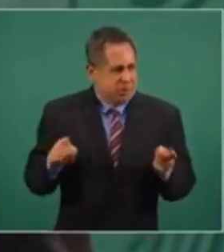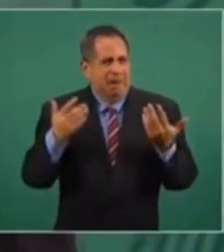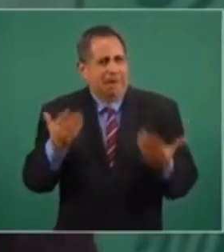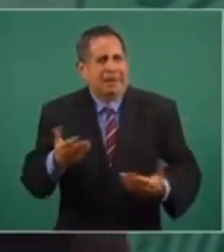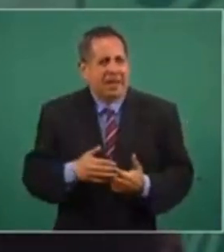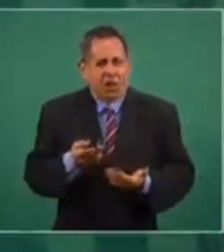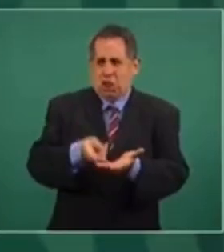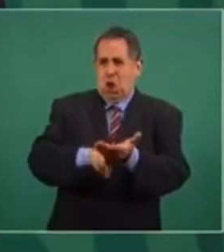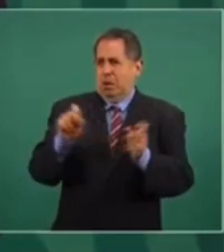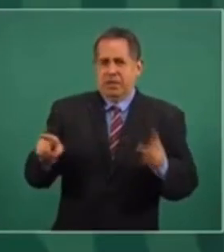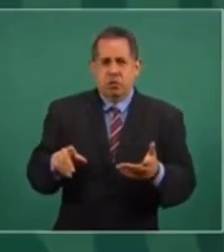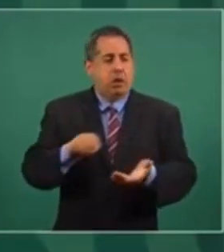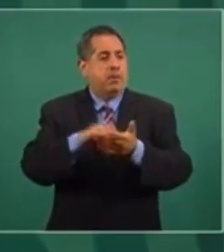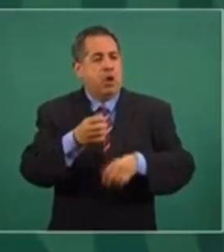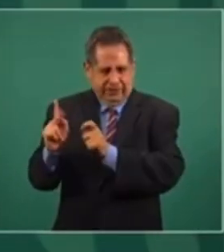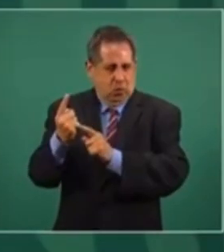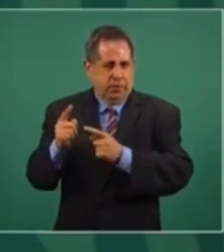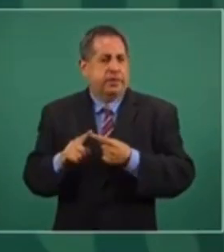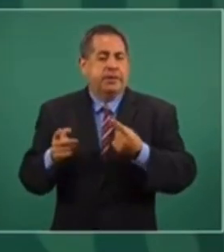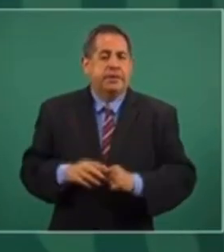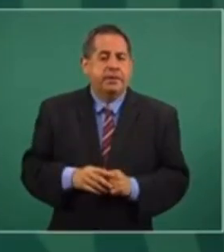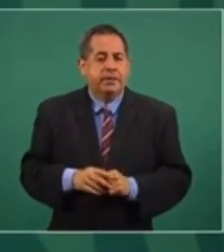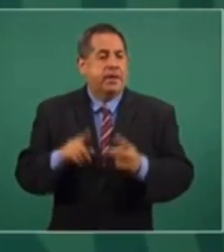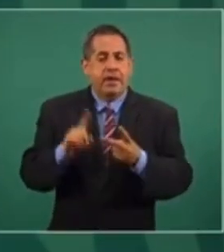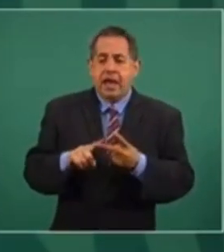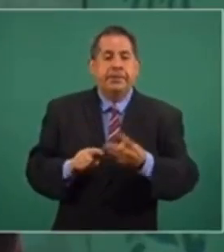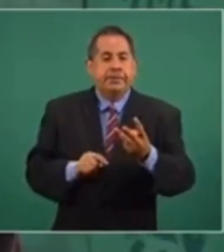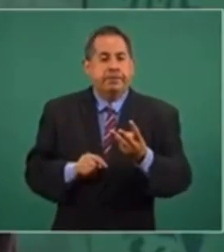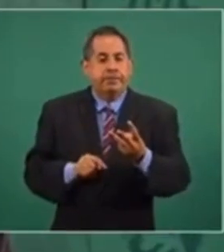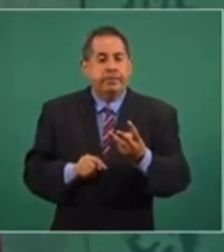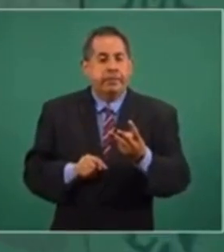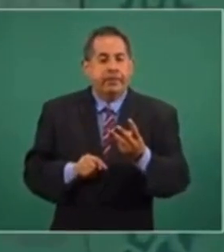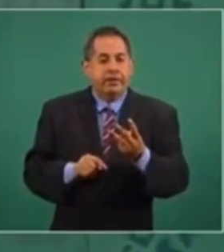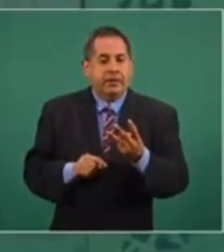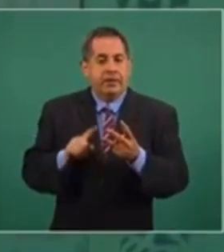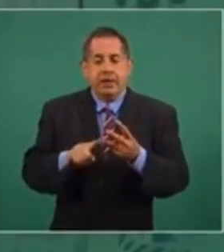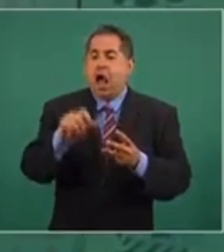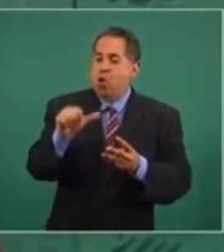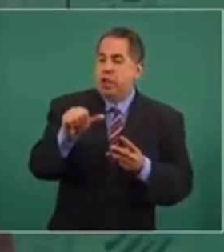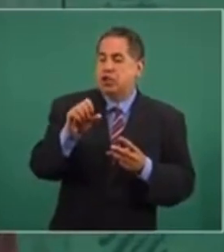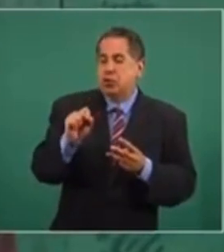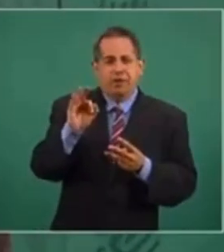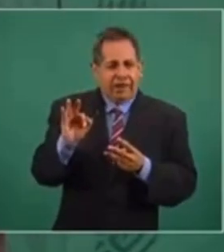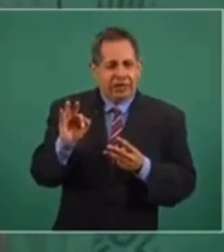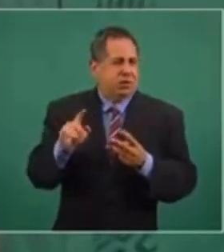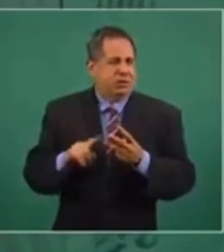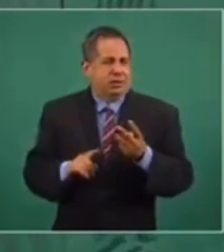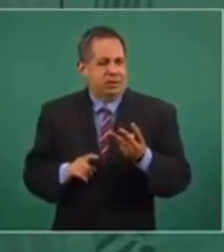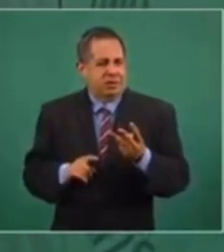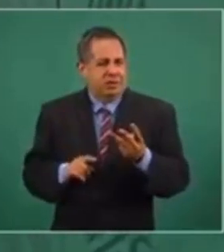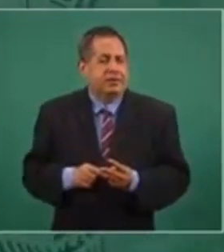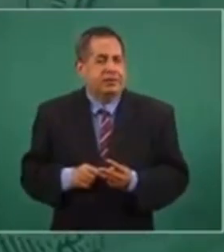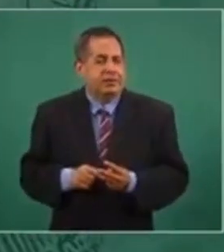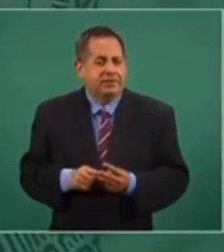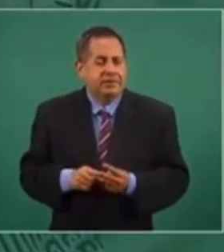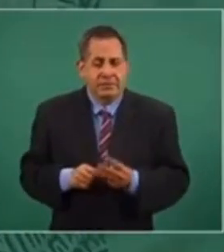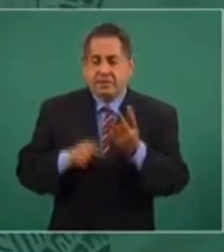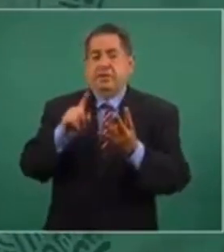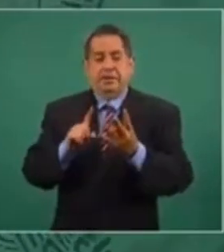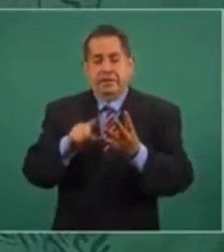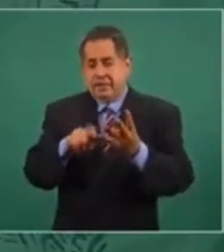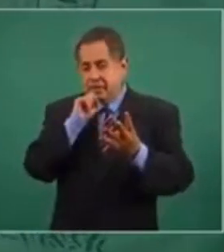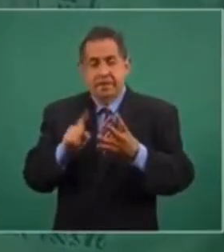qué tener la Secretaría de la Función Pública, la Fiscalía Anticorrupción, la Auditoría de la Federación y